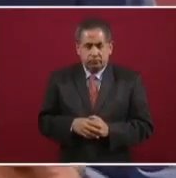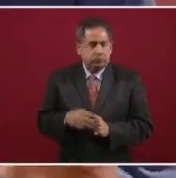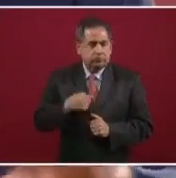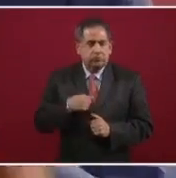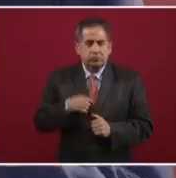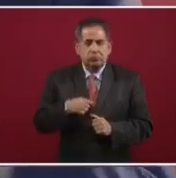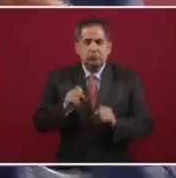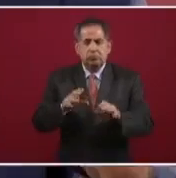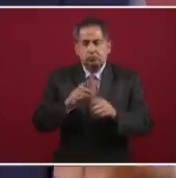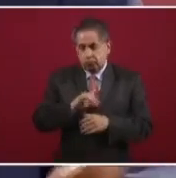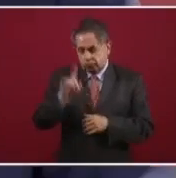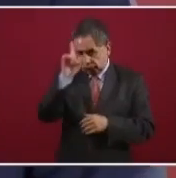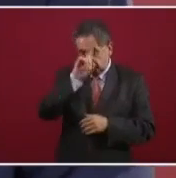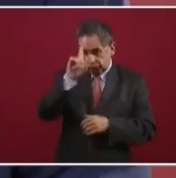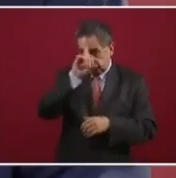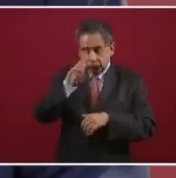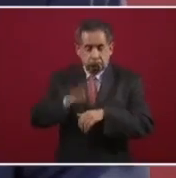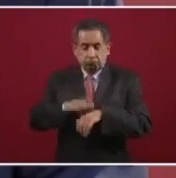lo que recomiendo es